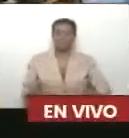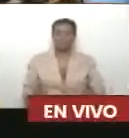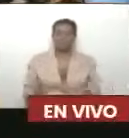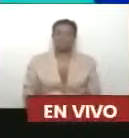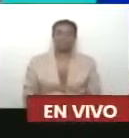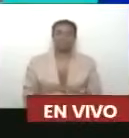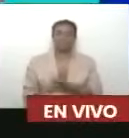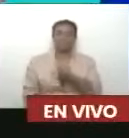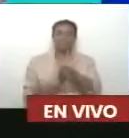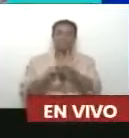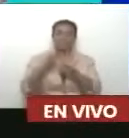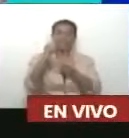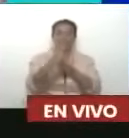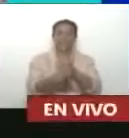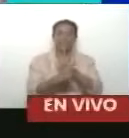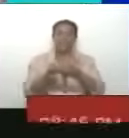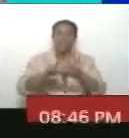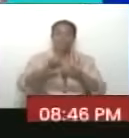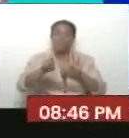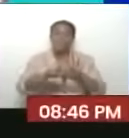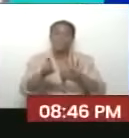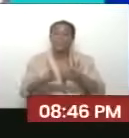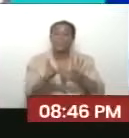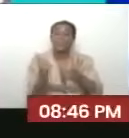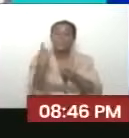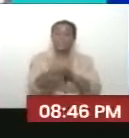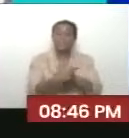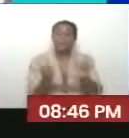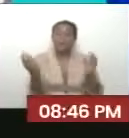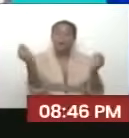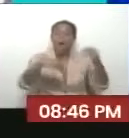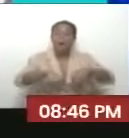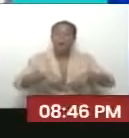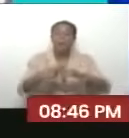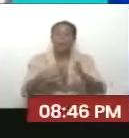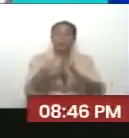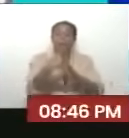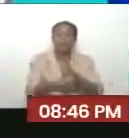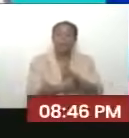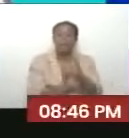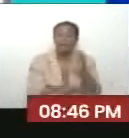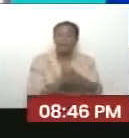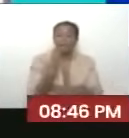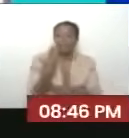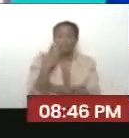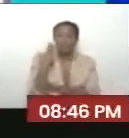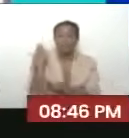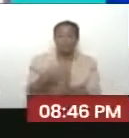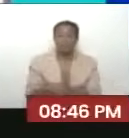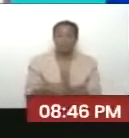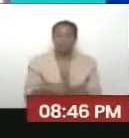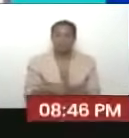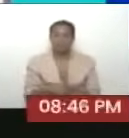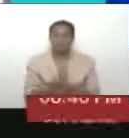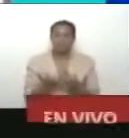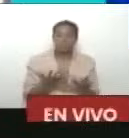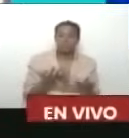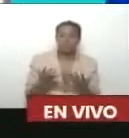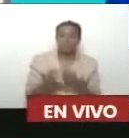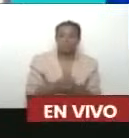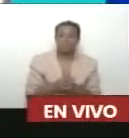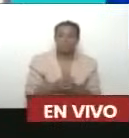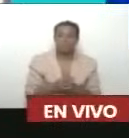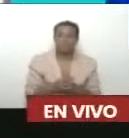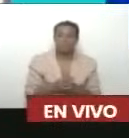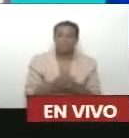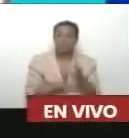Cinco consensos. Y puedo decir cosas, hoy estamos muy numerólogos. Hoy están surgiendo